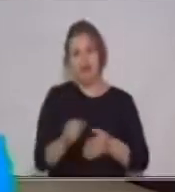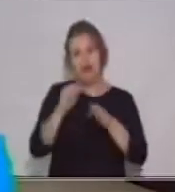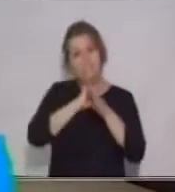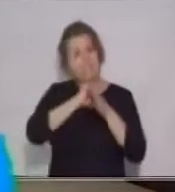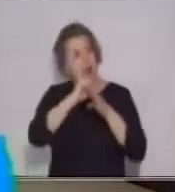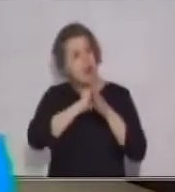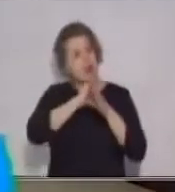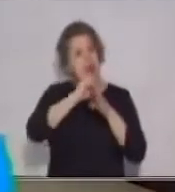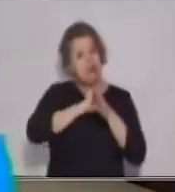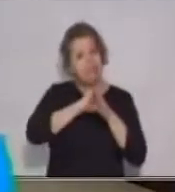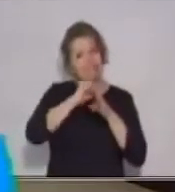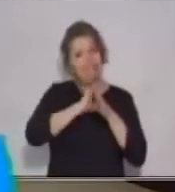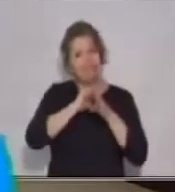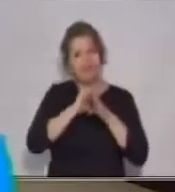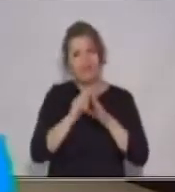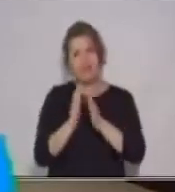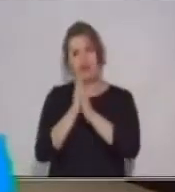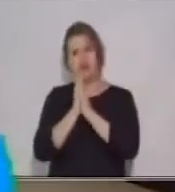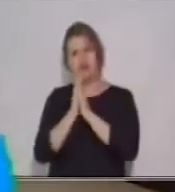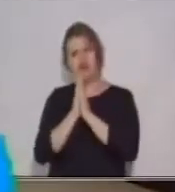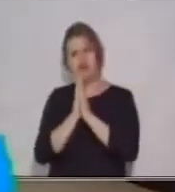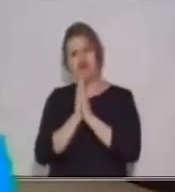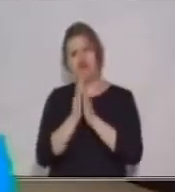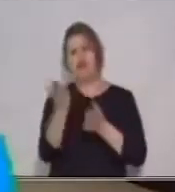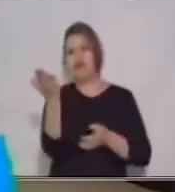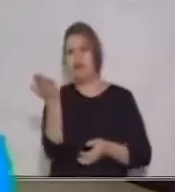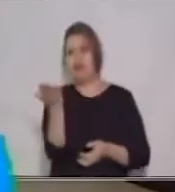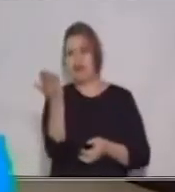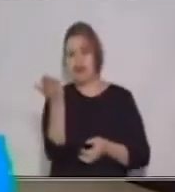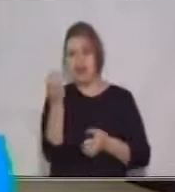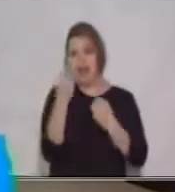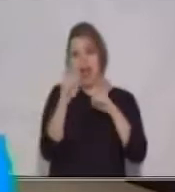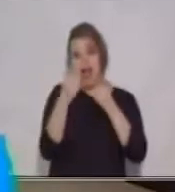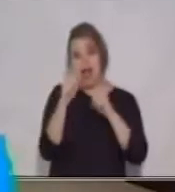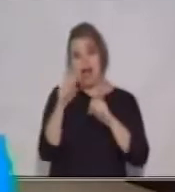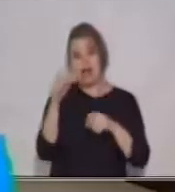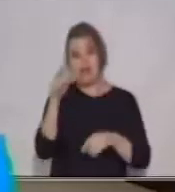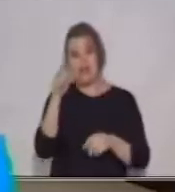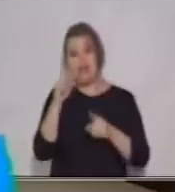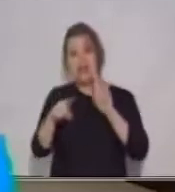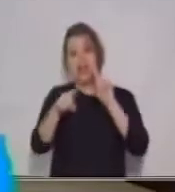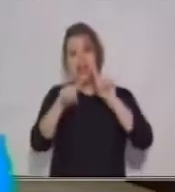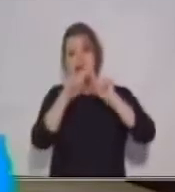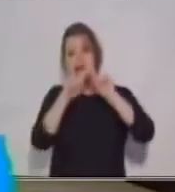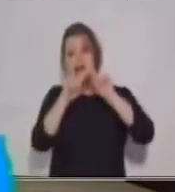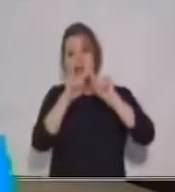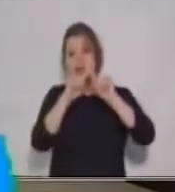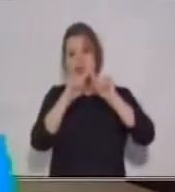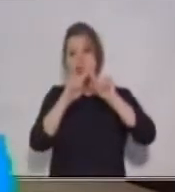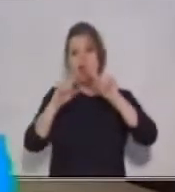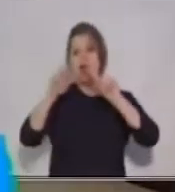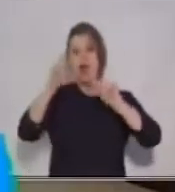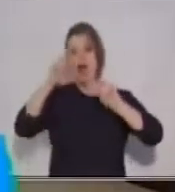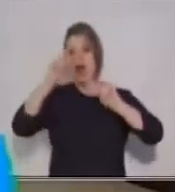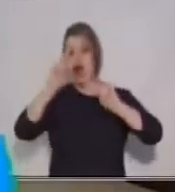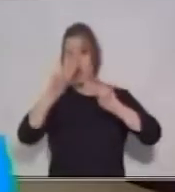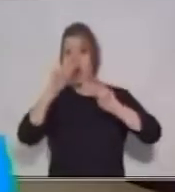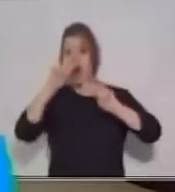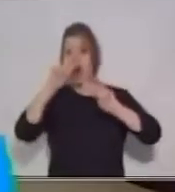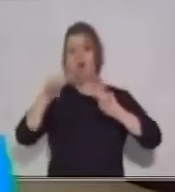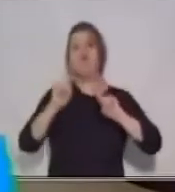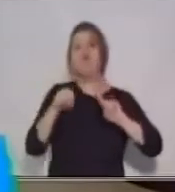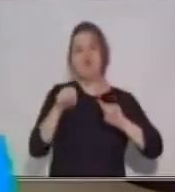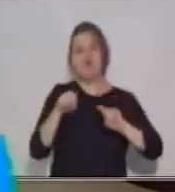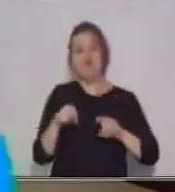practiquemos, y nos piden graficar la ecuación x al cuadrado es igual a 8y. Cuando